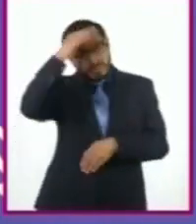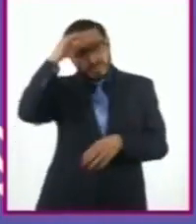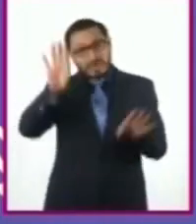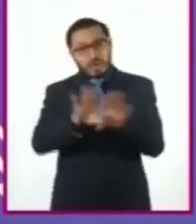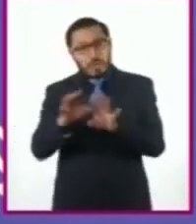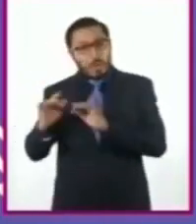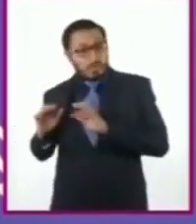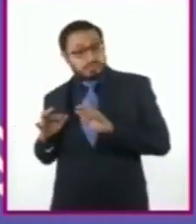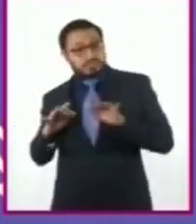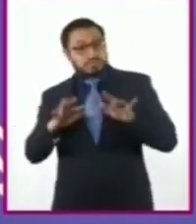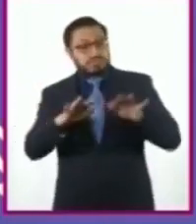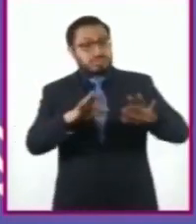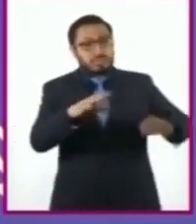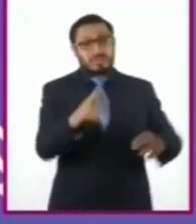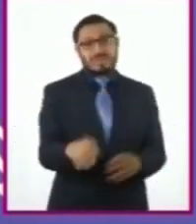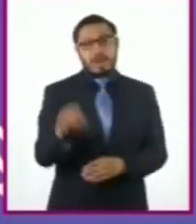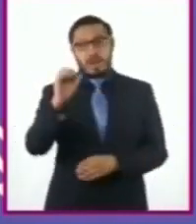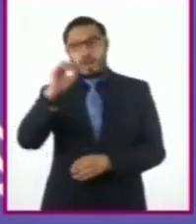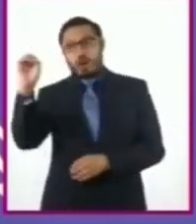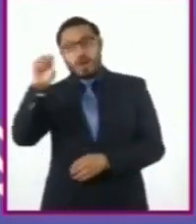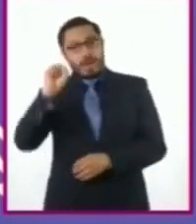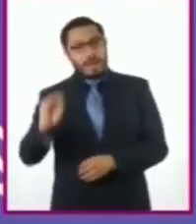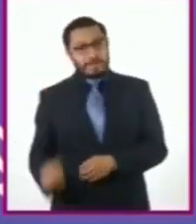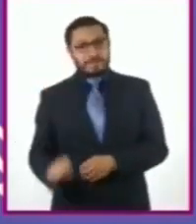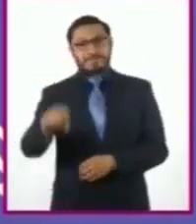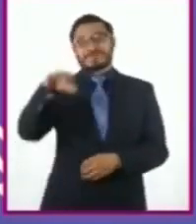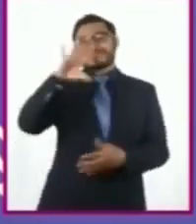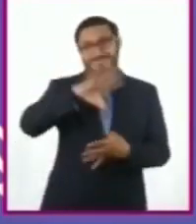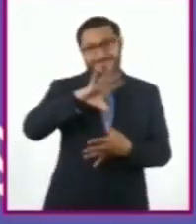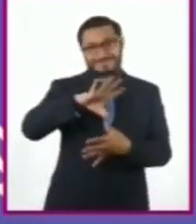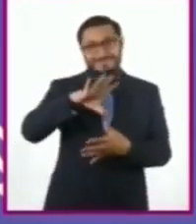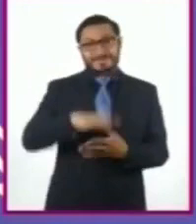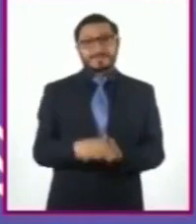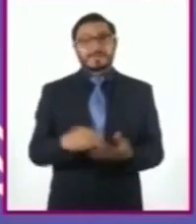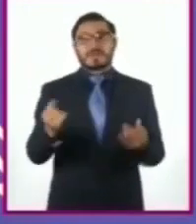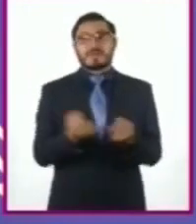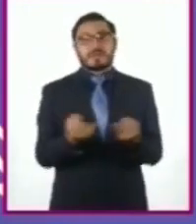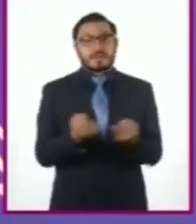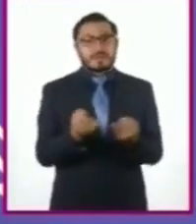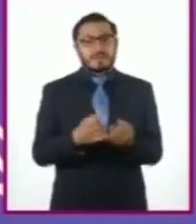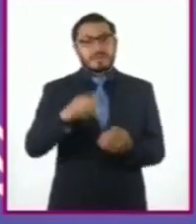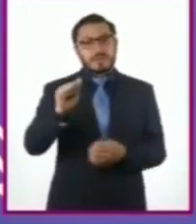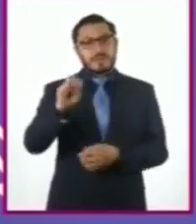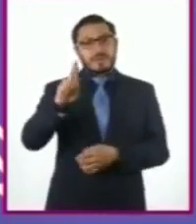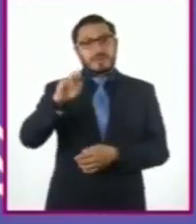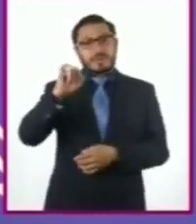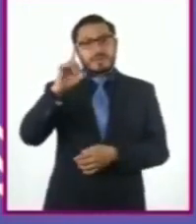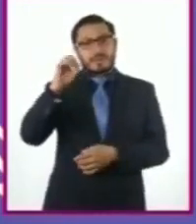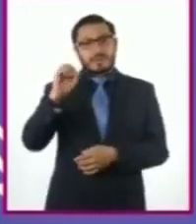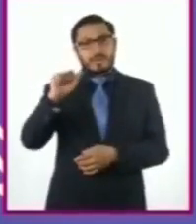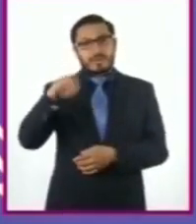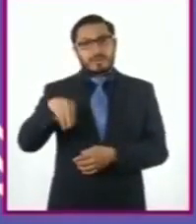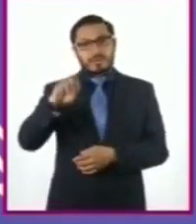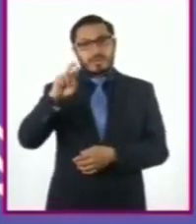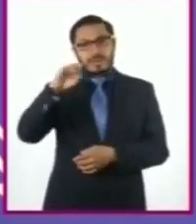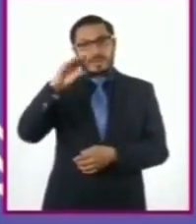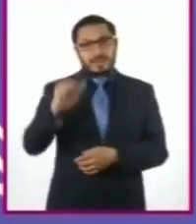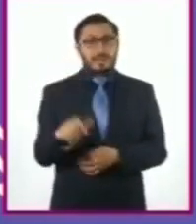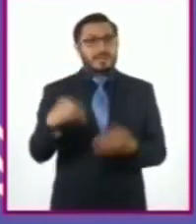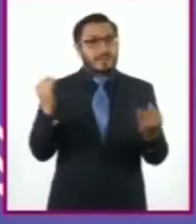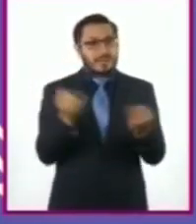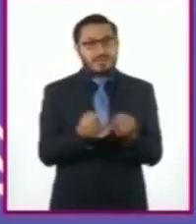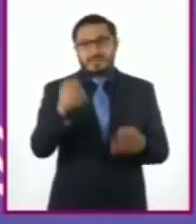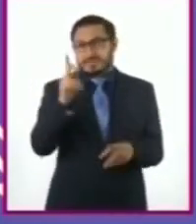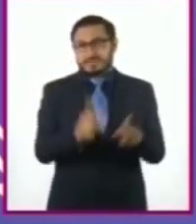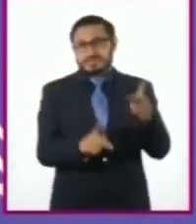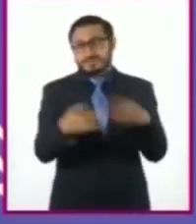territorios del occidente y sur de Mesoamérica, así como a Aridoamérica. Además, hablaremos de